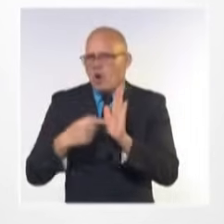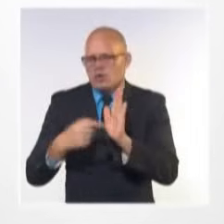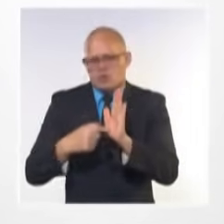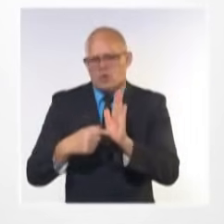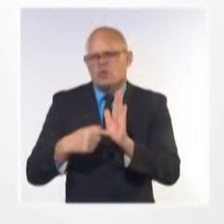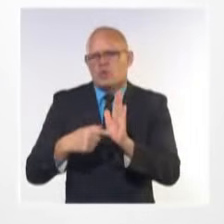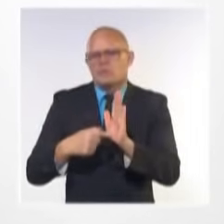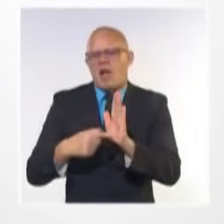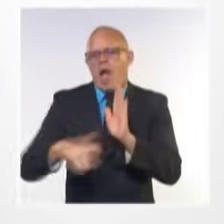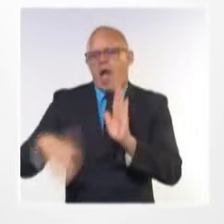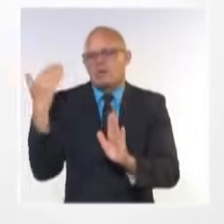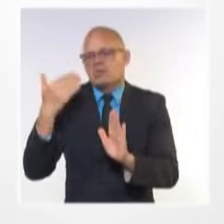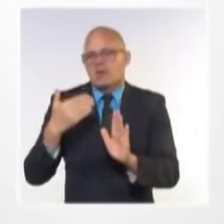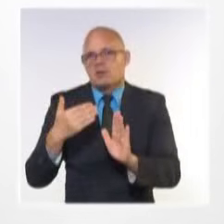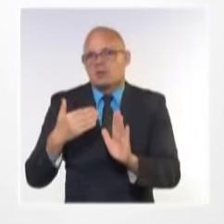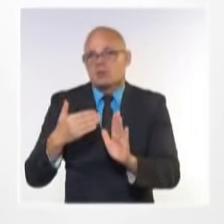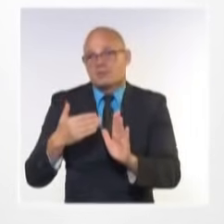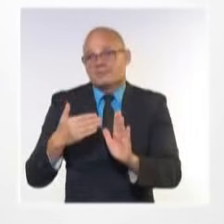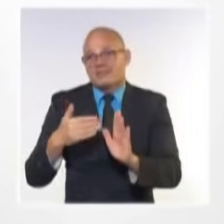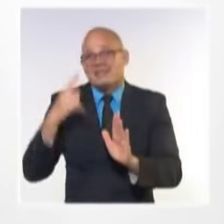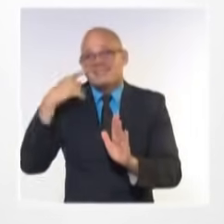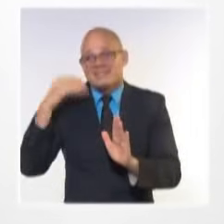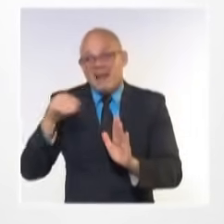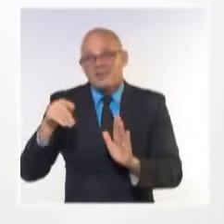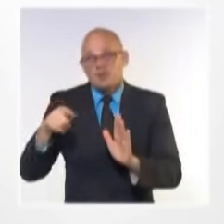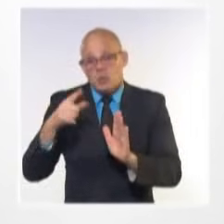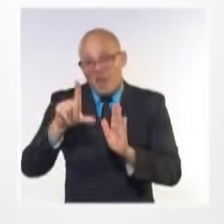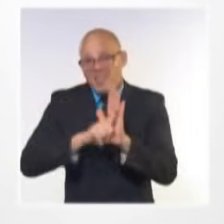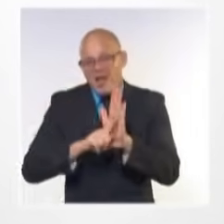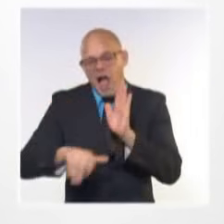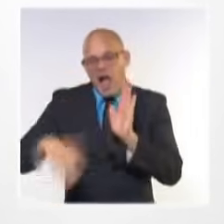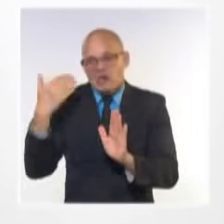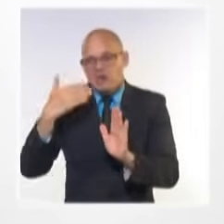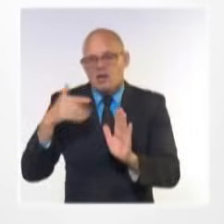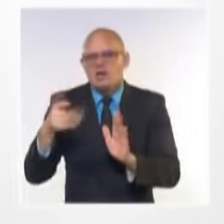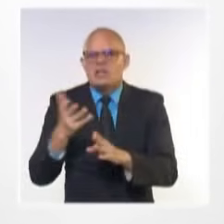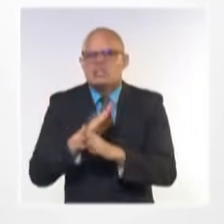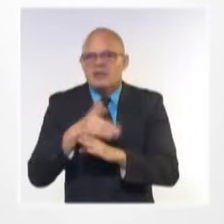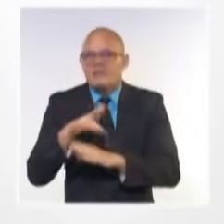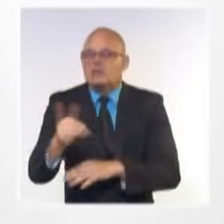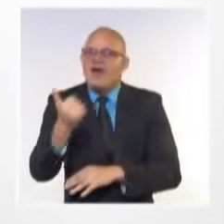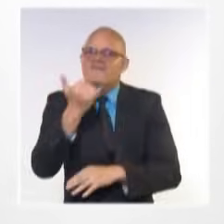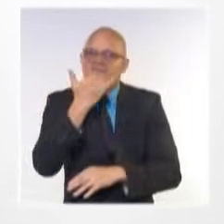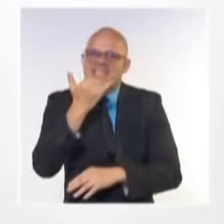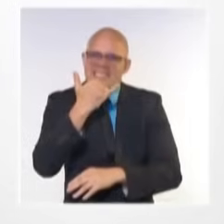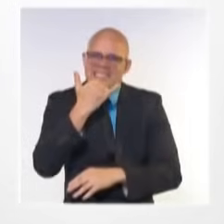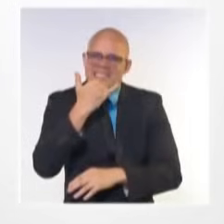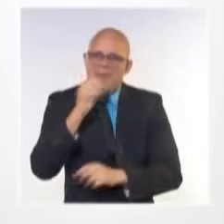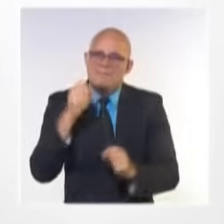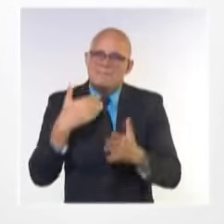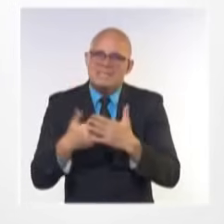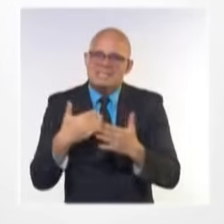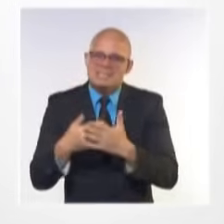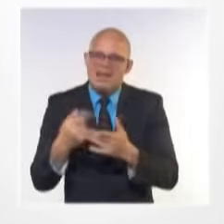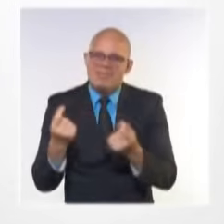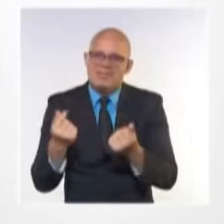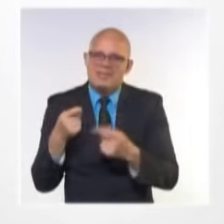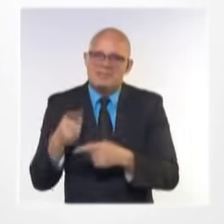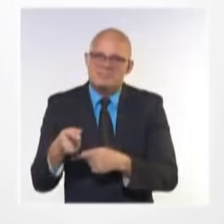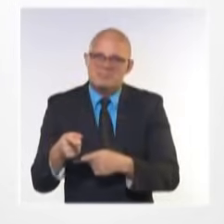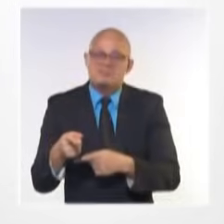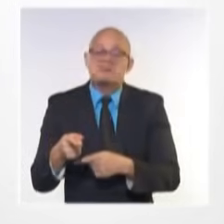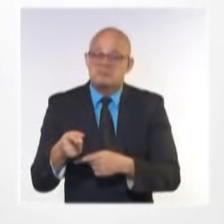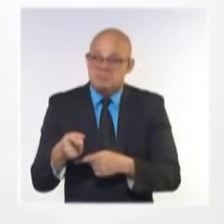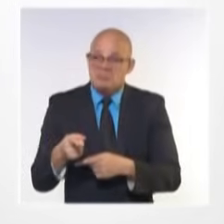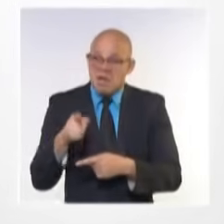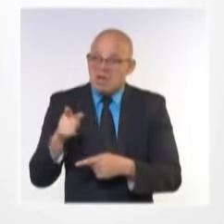comercial, económica o a la actividad económica, se vulneran y produce un perjuicio, ya tipifica este delito de actos en perjuicio de la